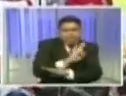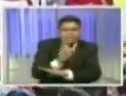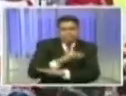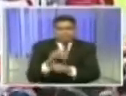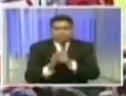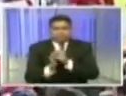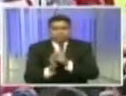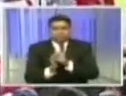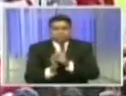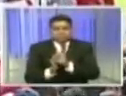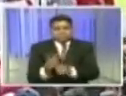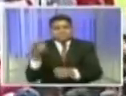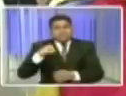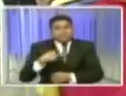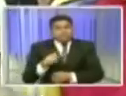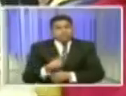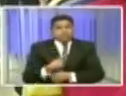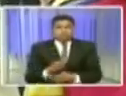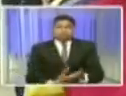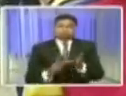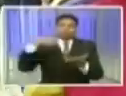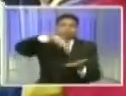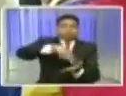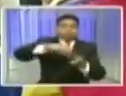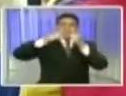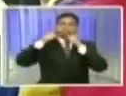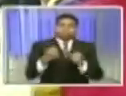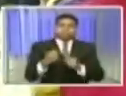Tenemos que estar en pie de lucha